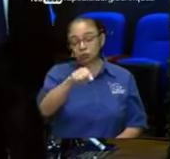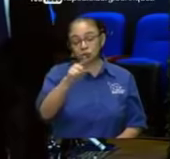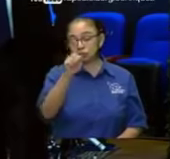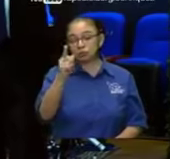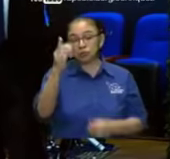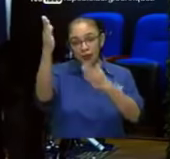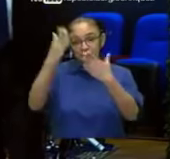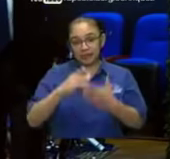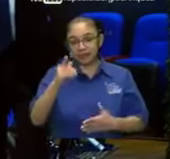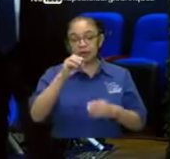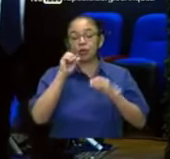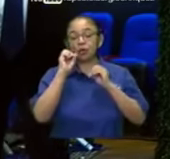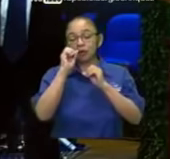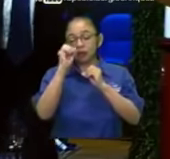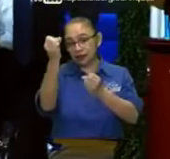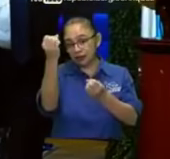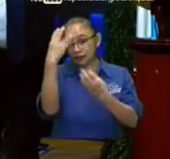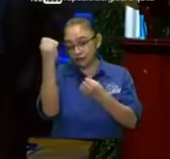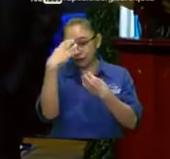pero entre 45 años.